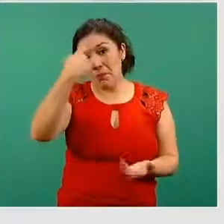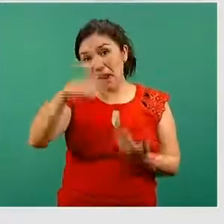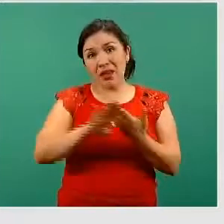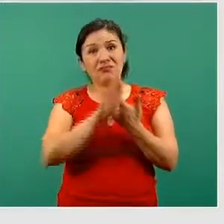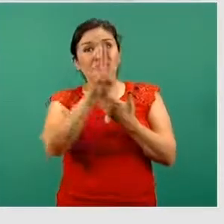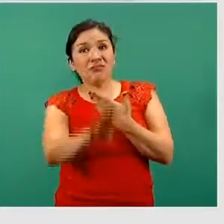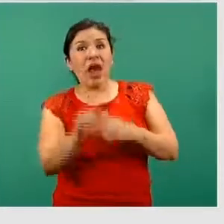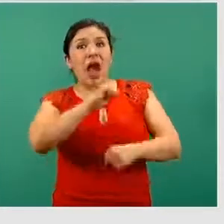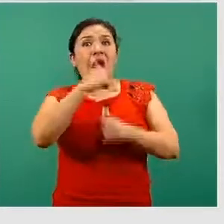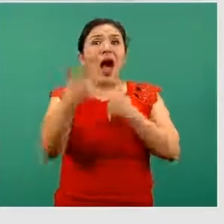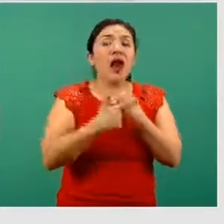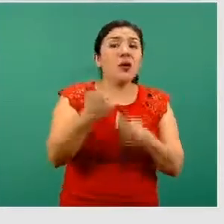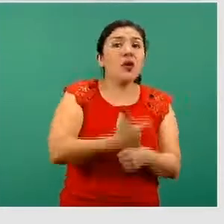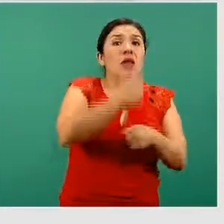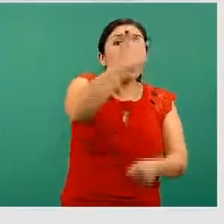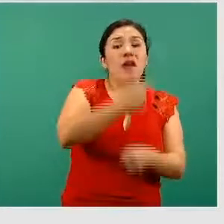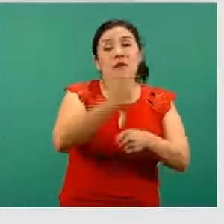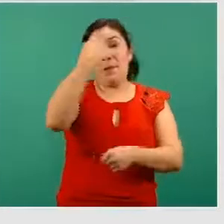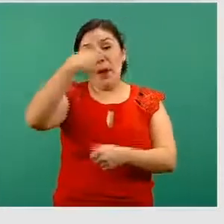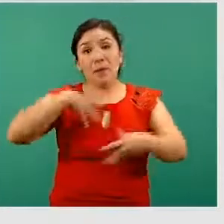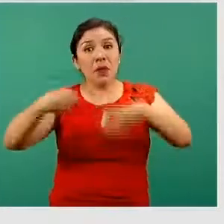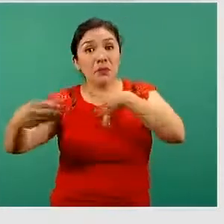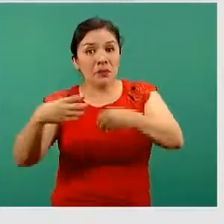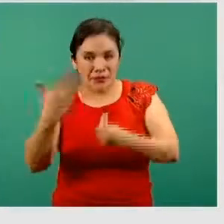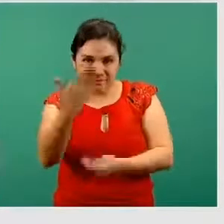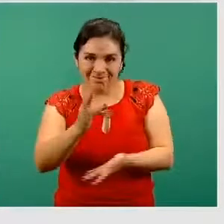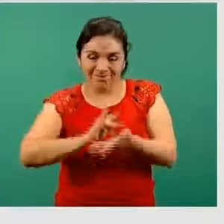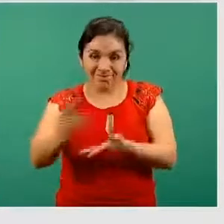precisamente algún riesgo de contagio. Muchas gracias.